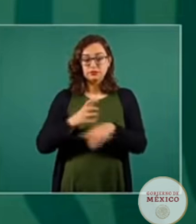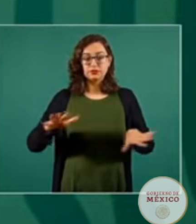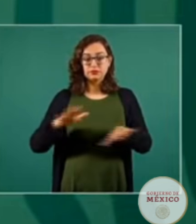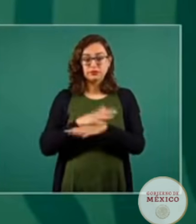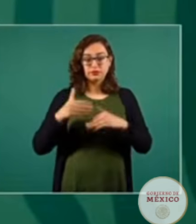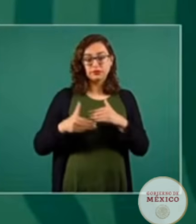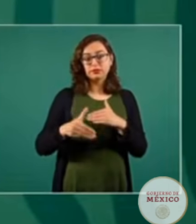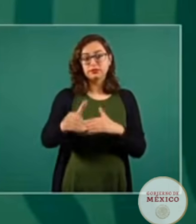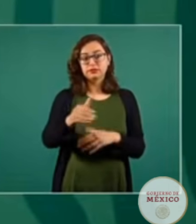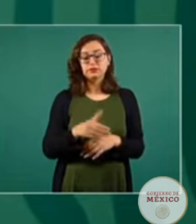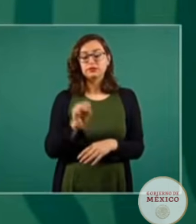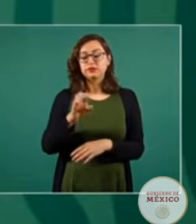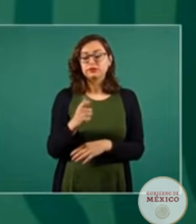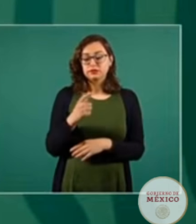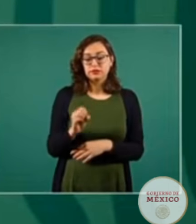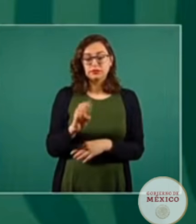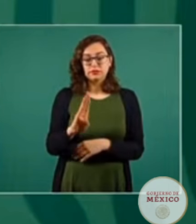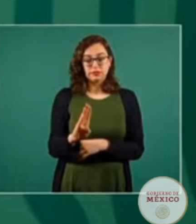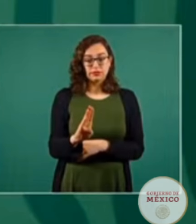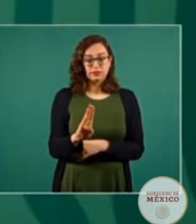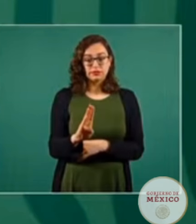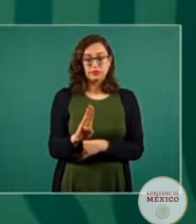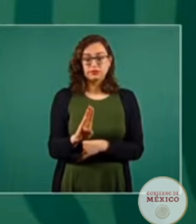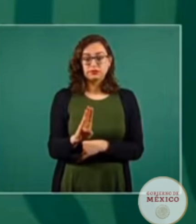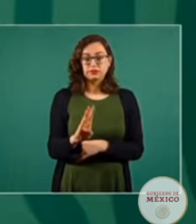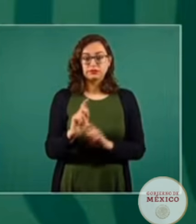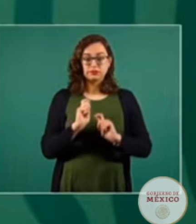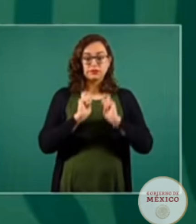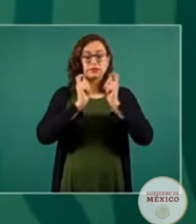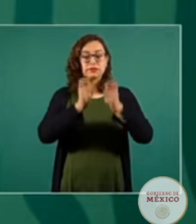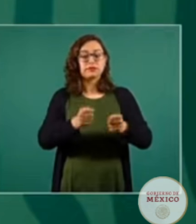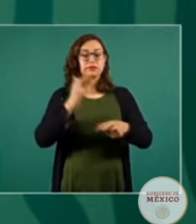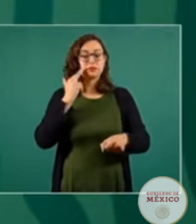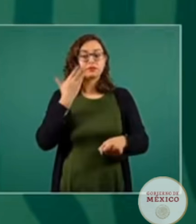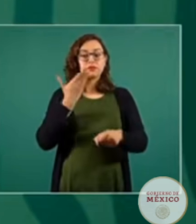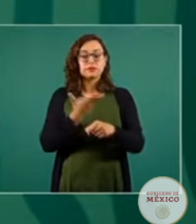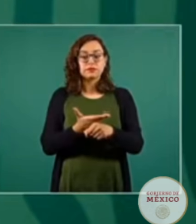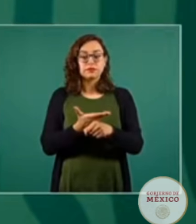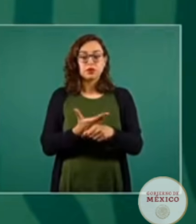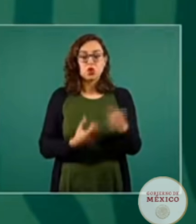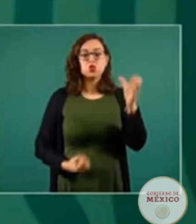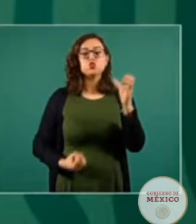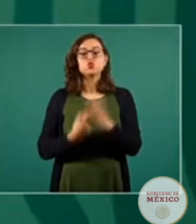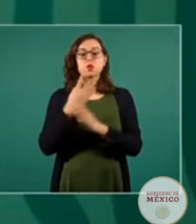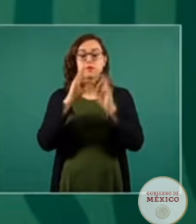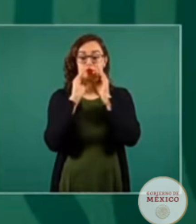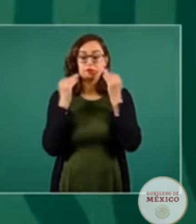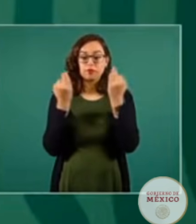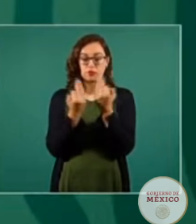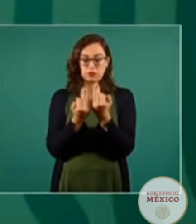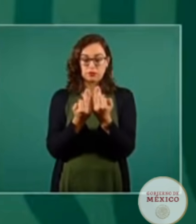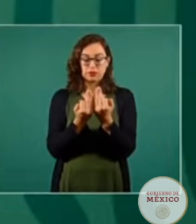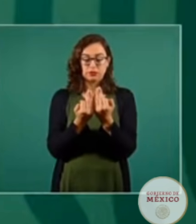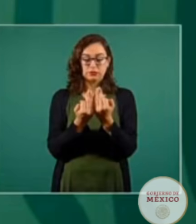la Secretaría de Gobernación tiene un nuevo rol, una